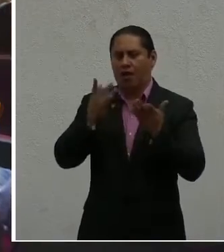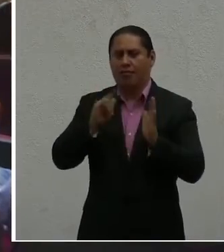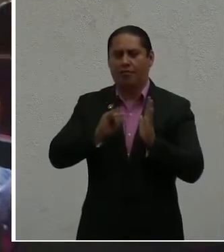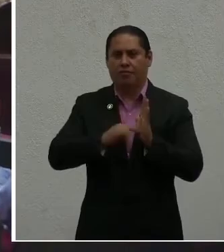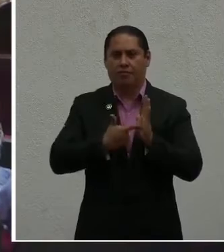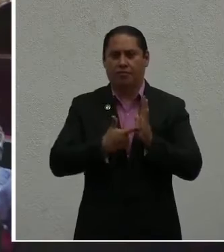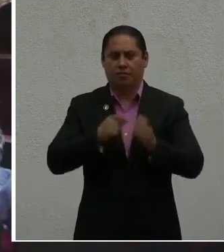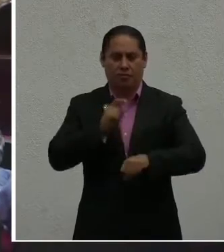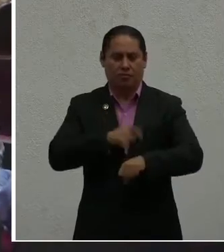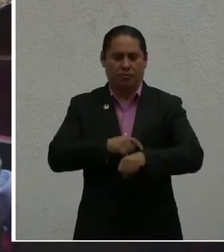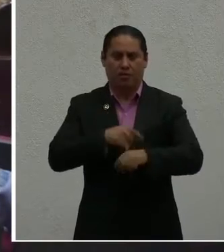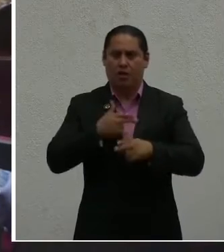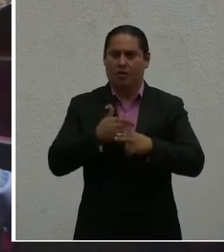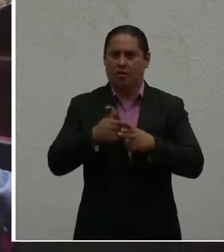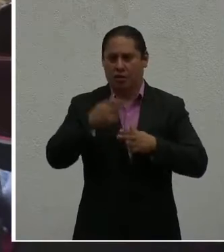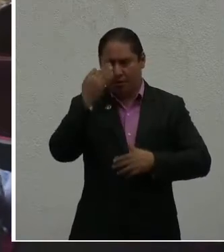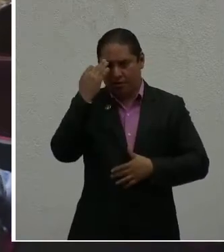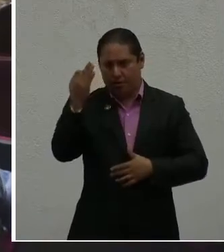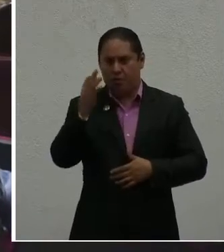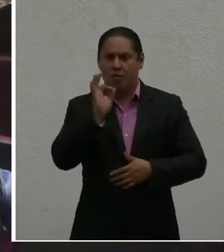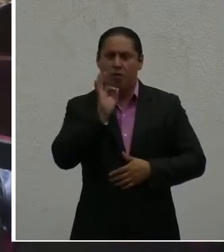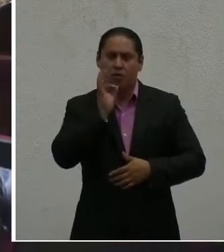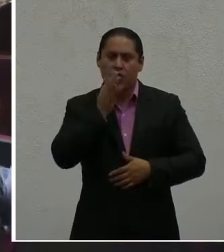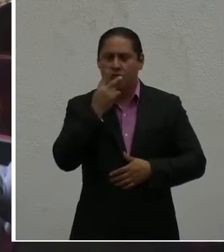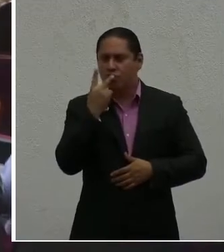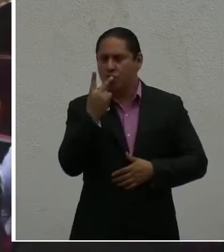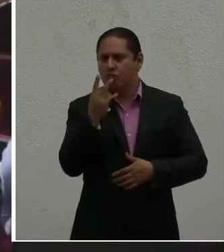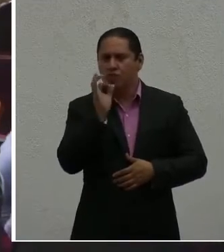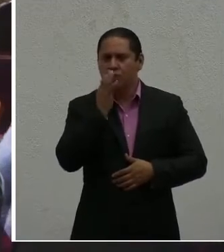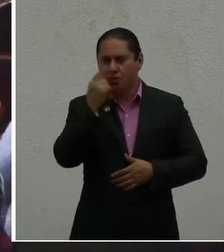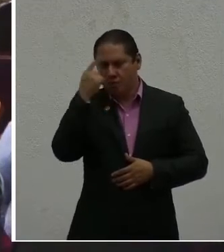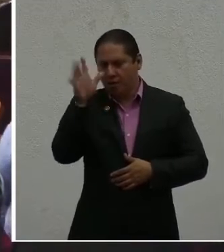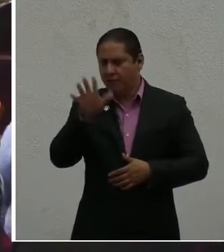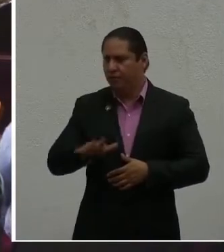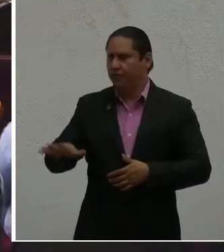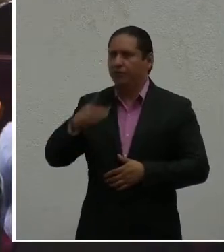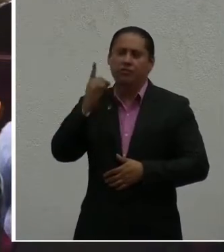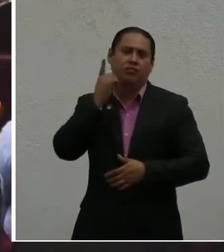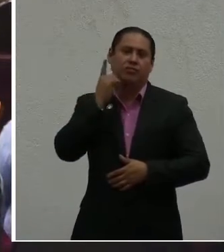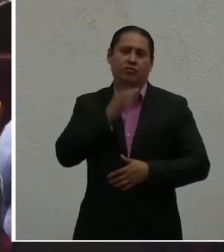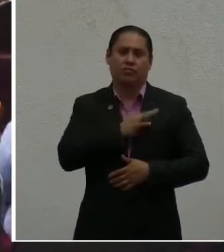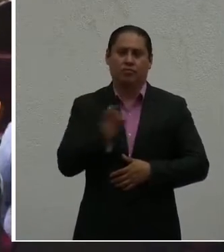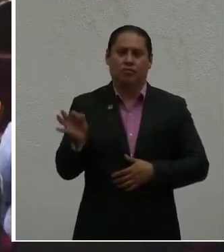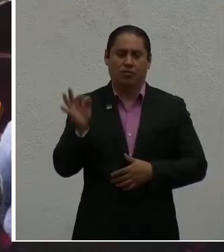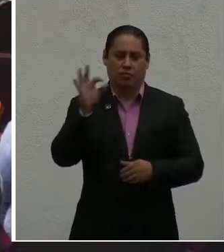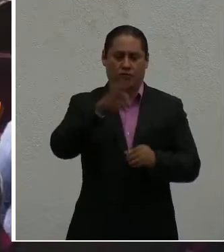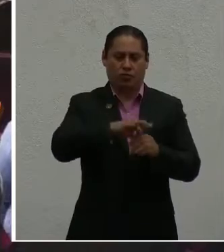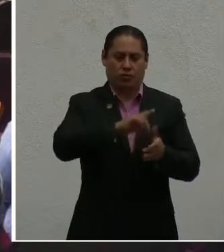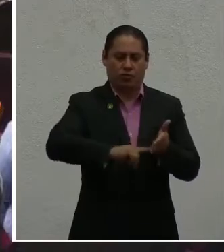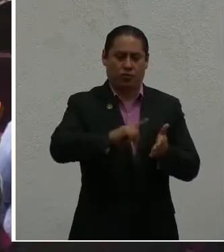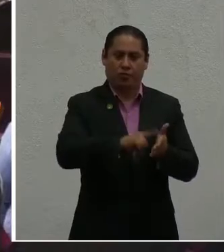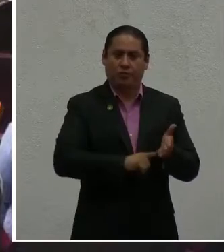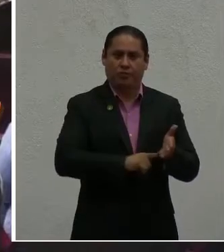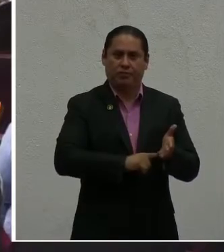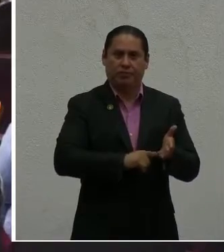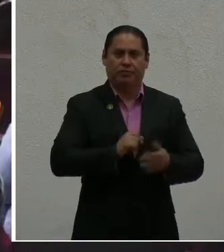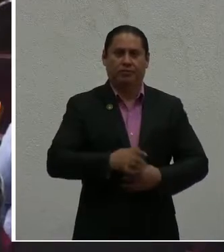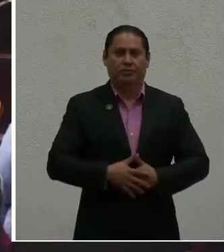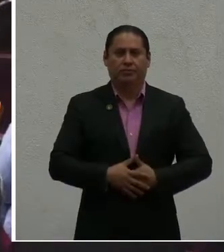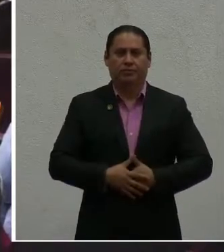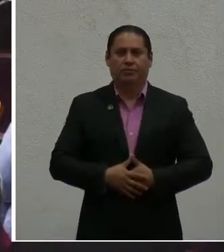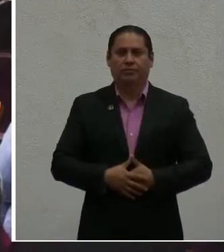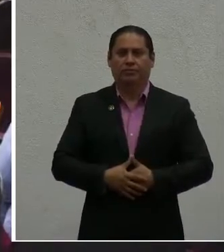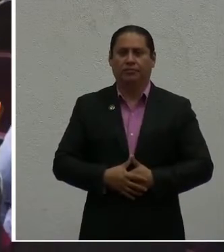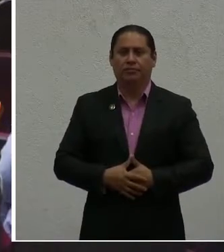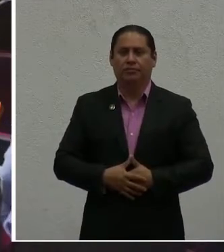electrónico hasta por un tiempo máximo de 2 minutos para que las diputadas y diputados emitan su voto.